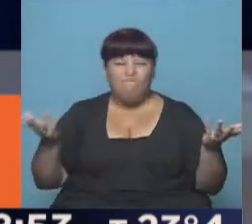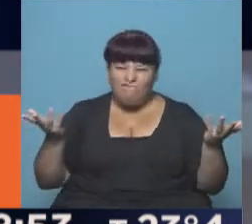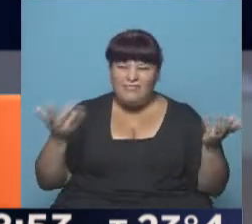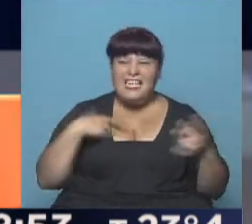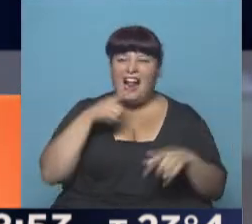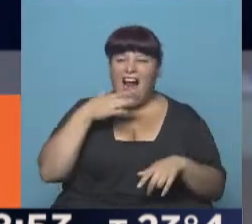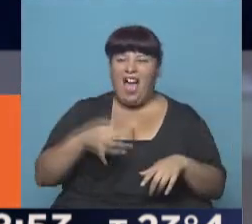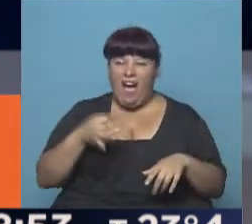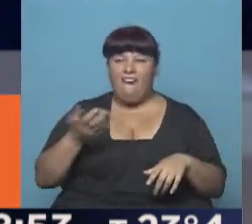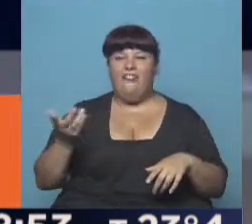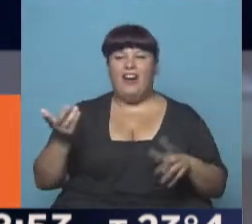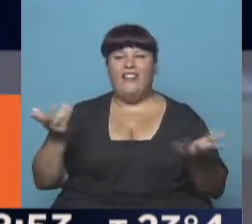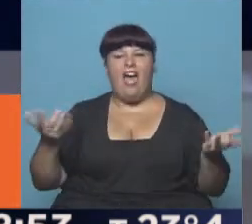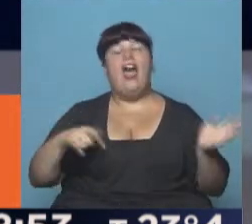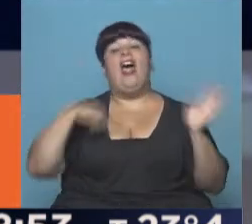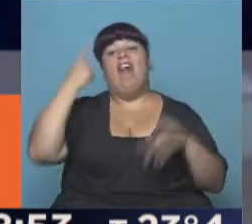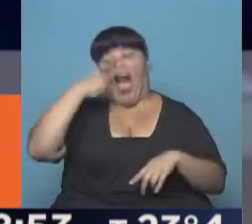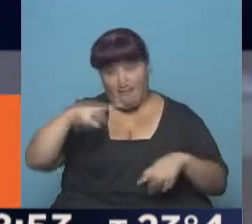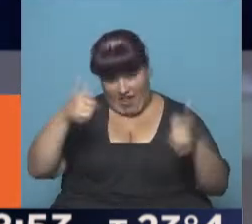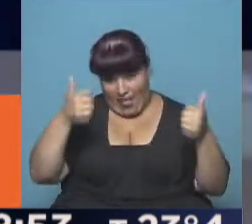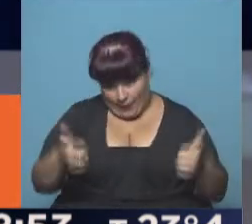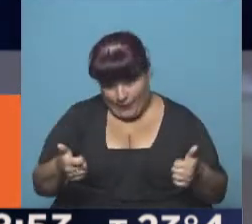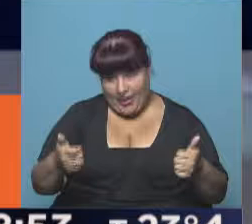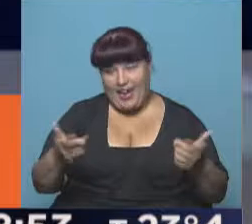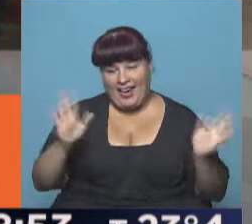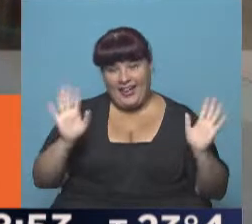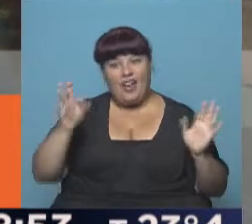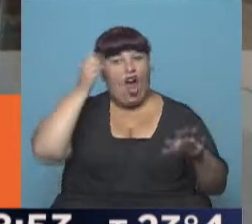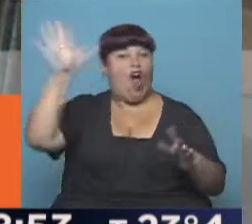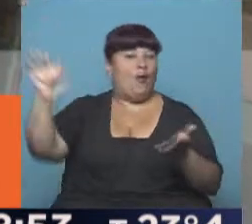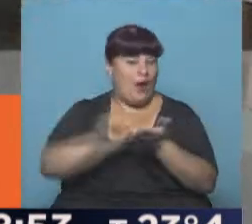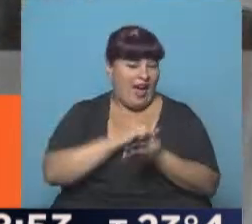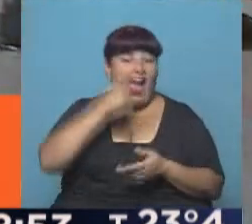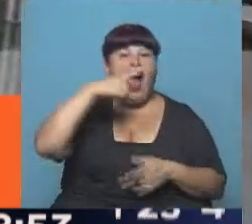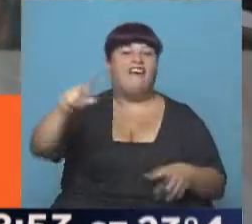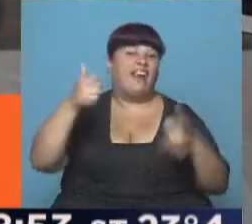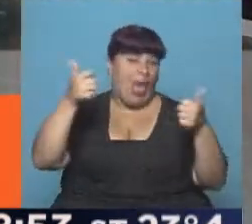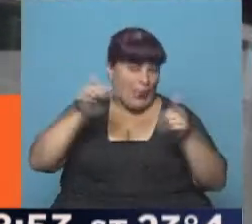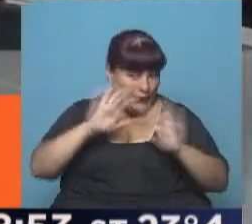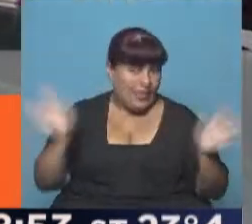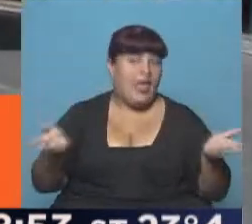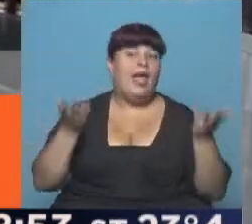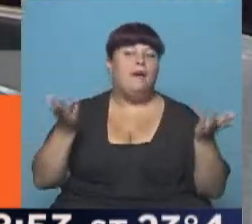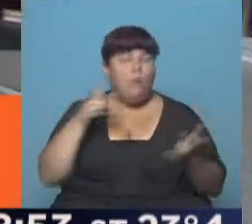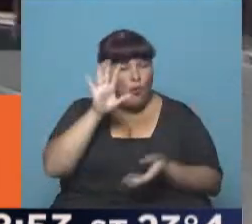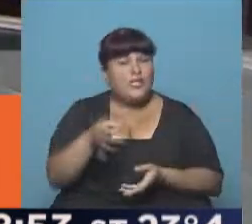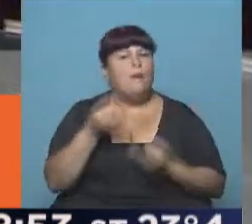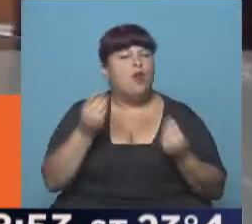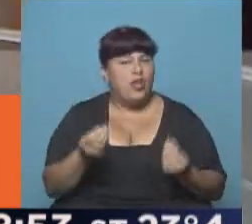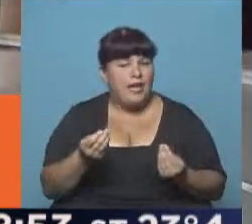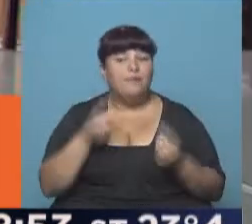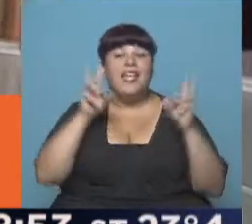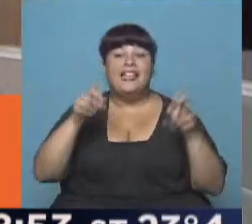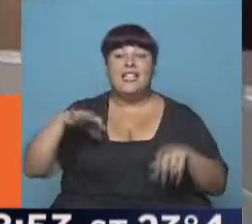que después terminó bien, como dice. Quedó en el olvido después. Tuvo final feliz, no. ¿Saben por qué? porque el